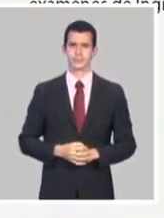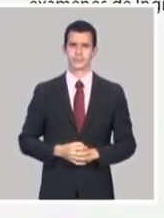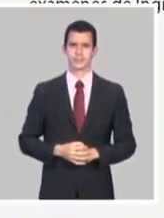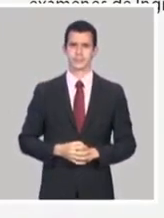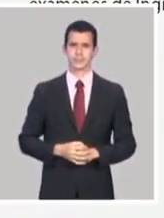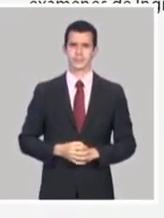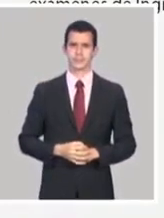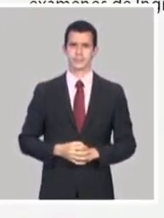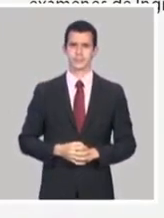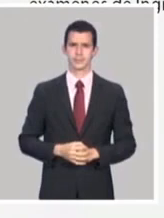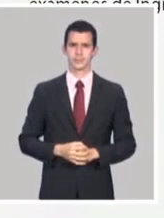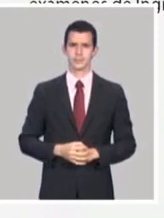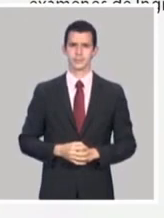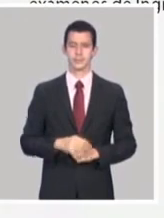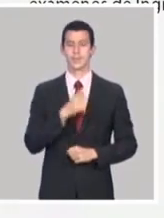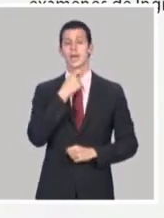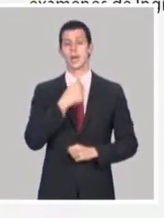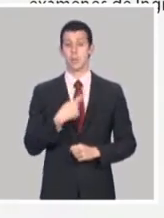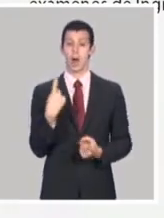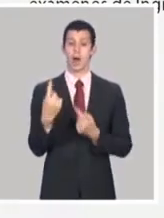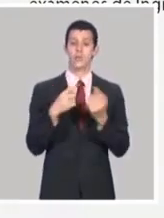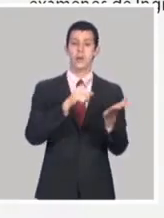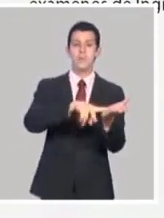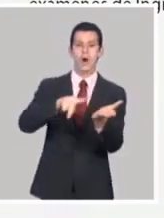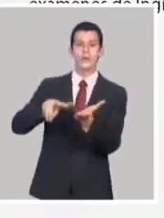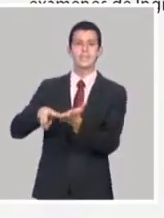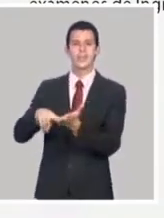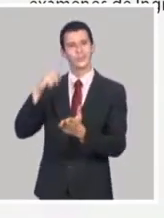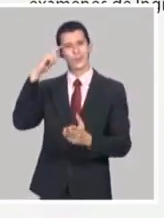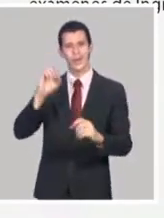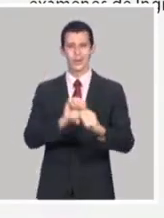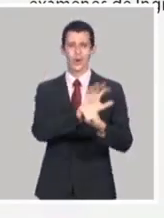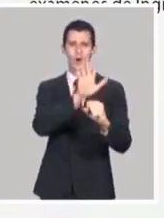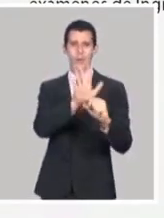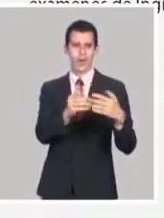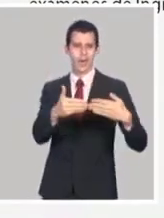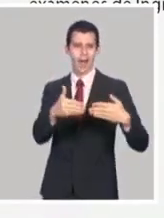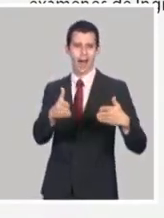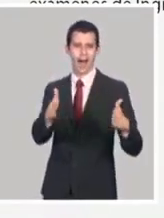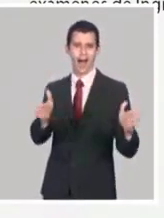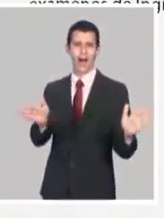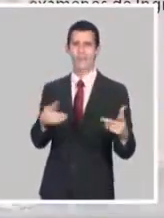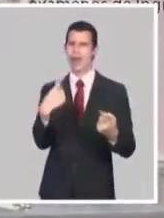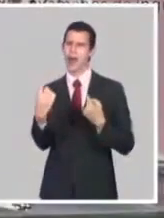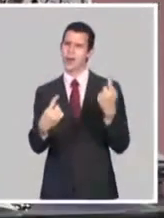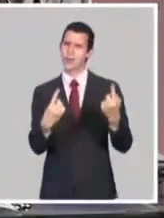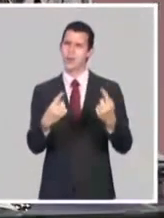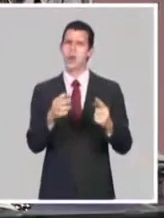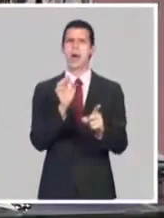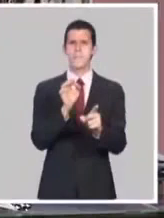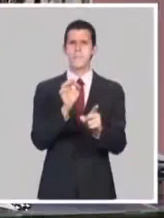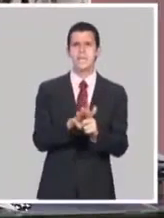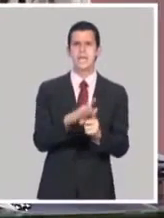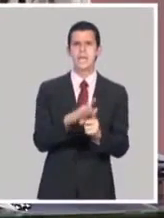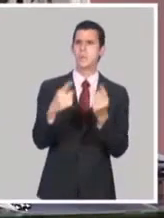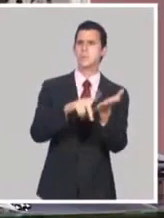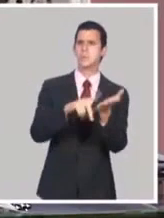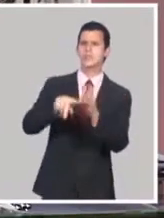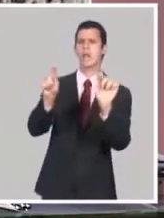hay provincias que desarrollaron 10 semanas de clases en su semana de clases algunas como la habana y ciego de ávila